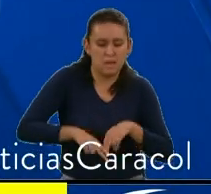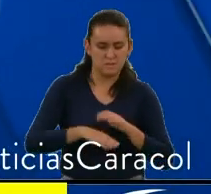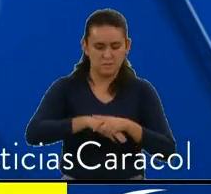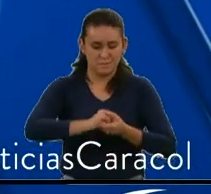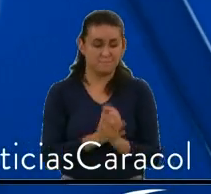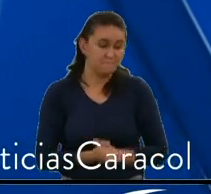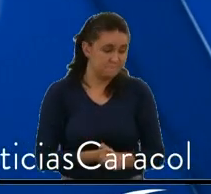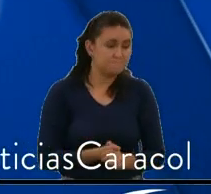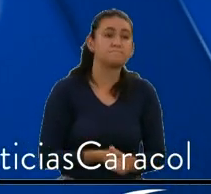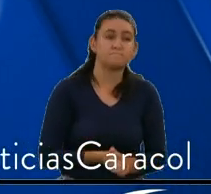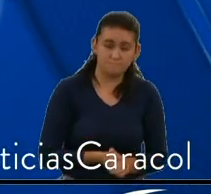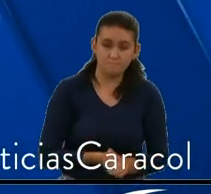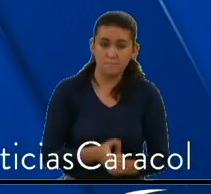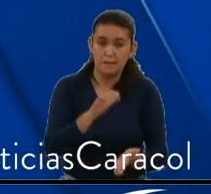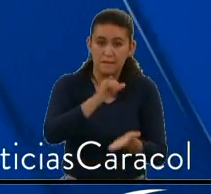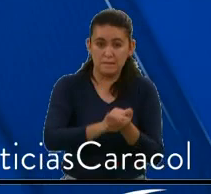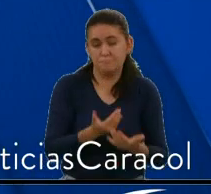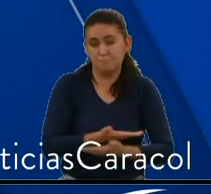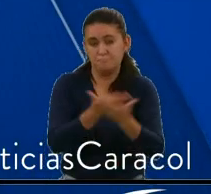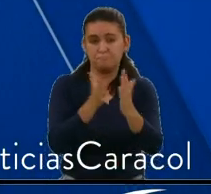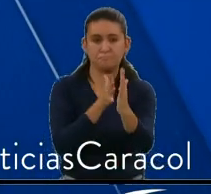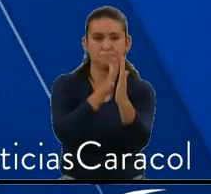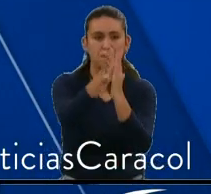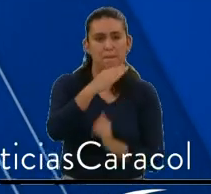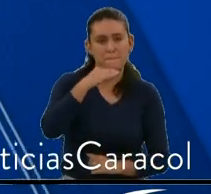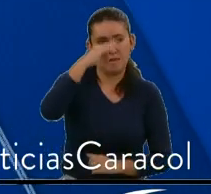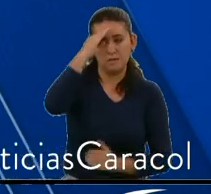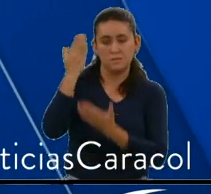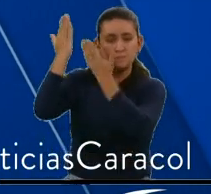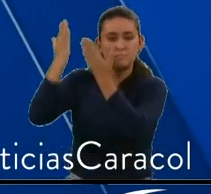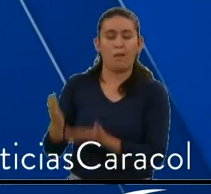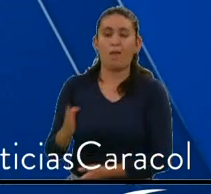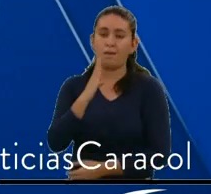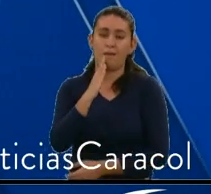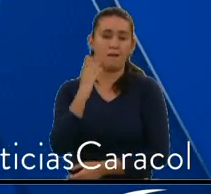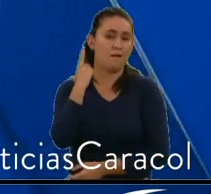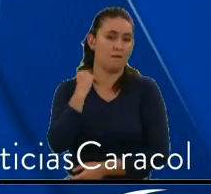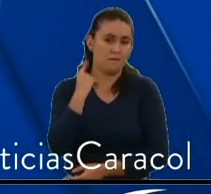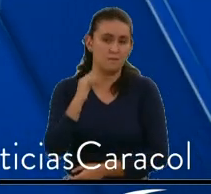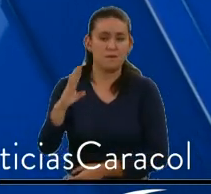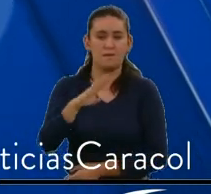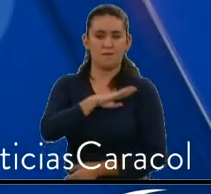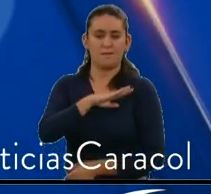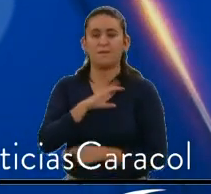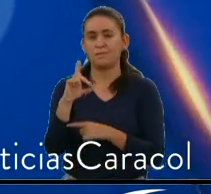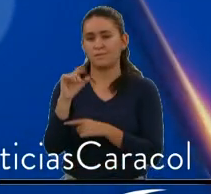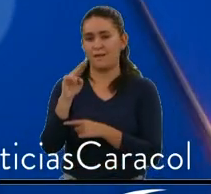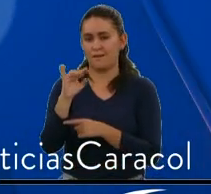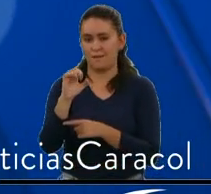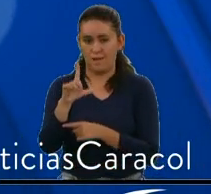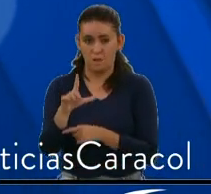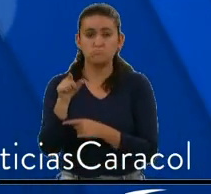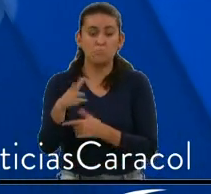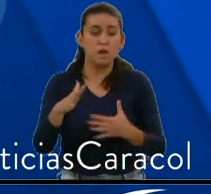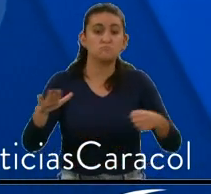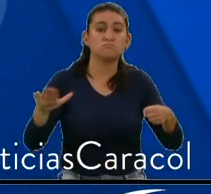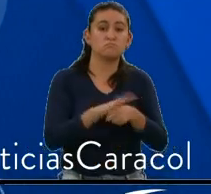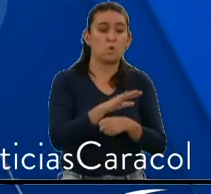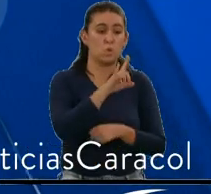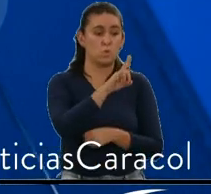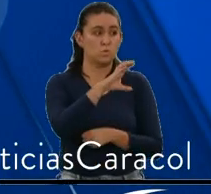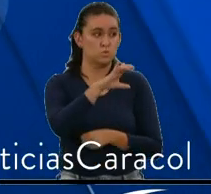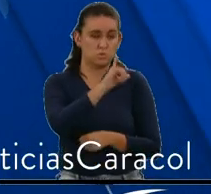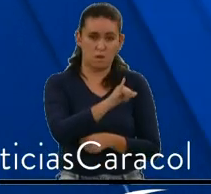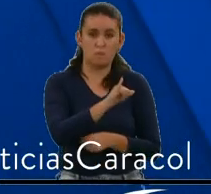Es el panorama que se está registrando en la ciudad de Medellín. Es el alcalde de este lugar, Daniel Quintero, donde además la ocupación de unidades de cuidados intensivos